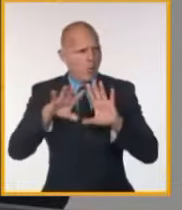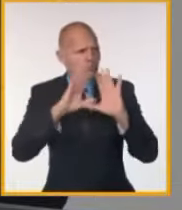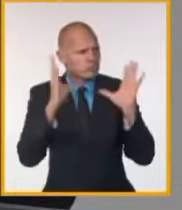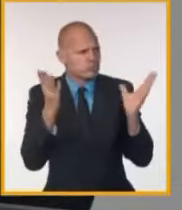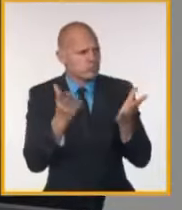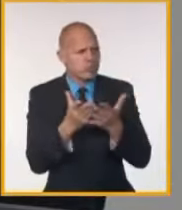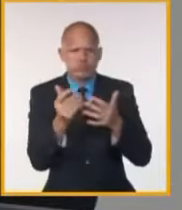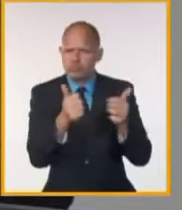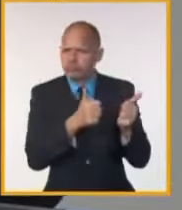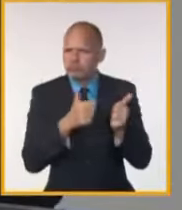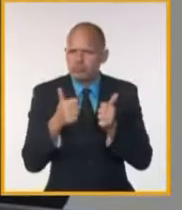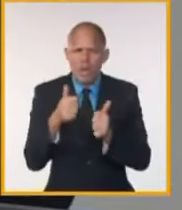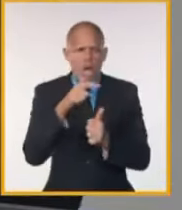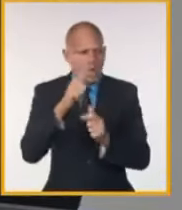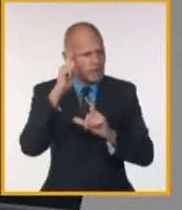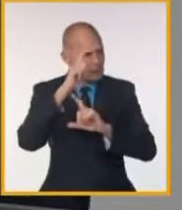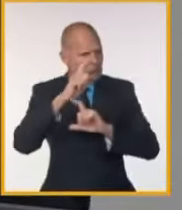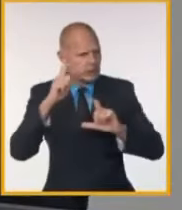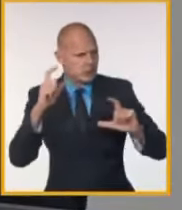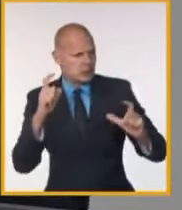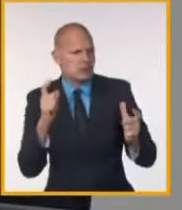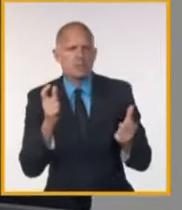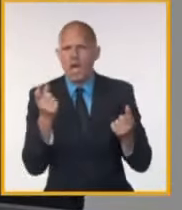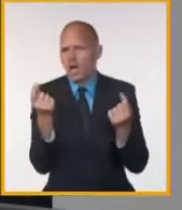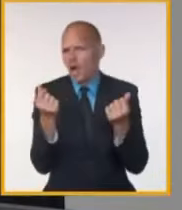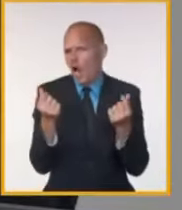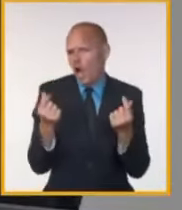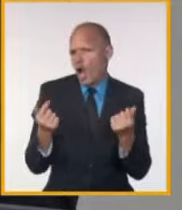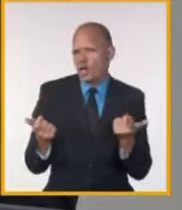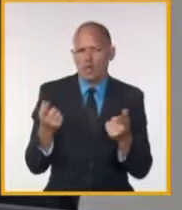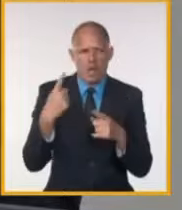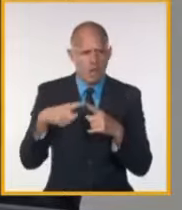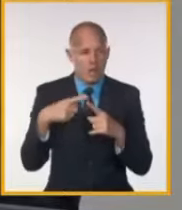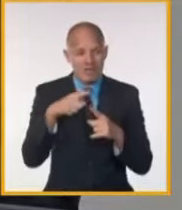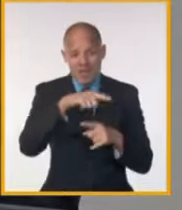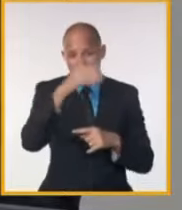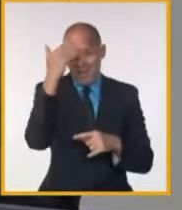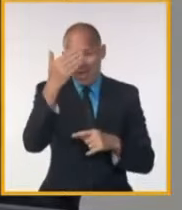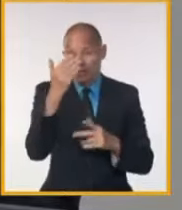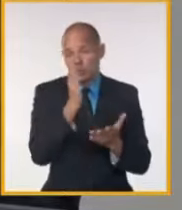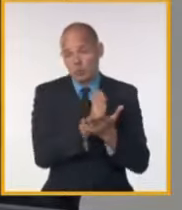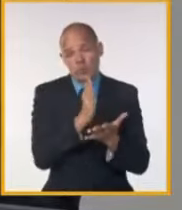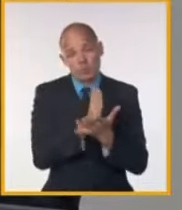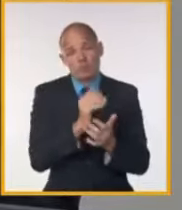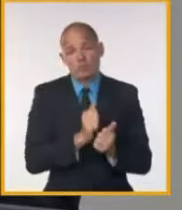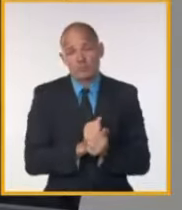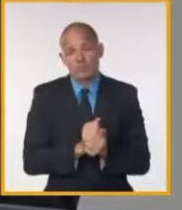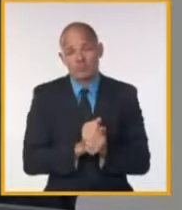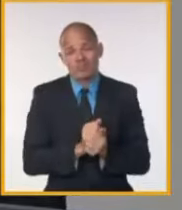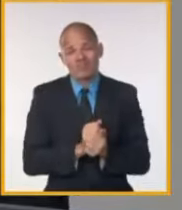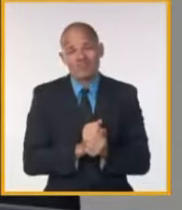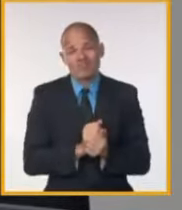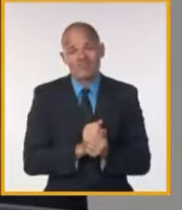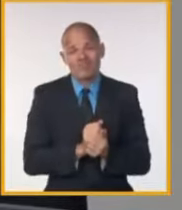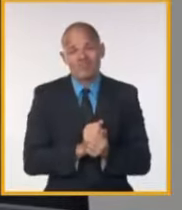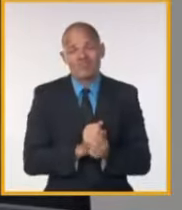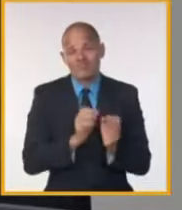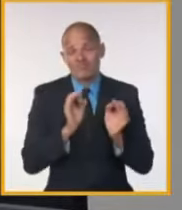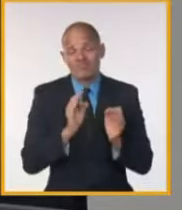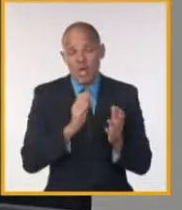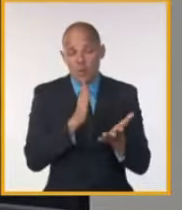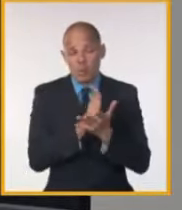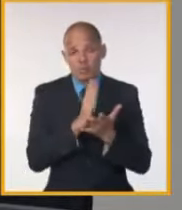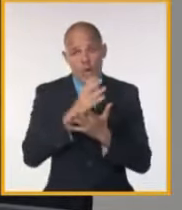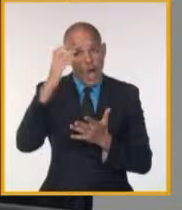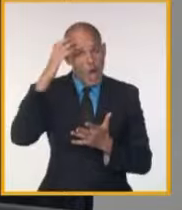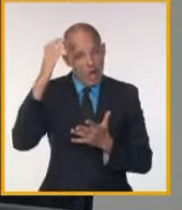su sistema científico y económico fue la educación pública porque la gente va a escuela los